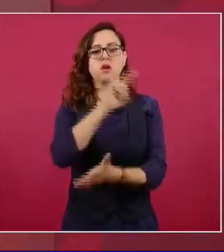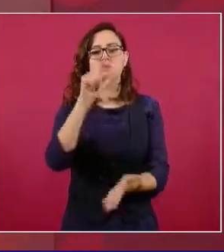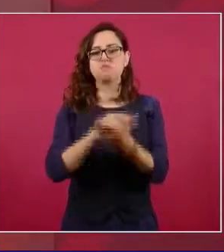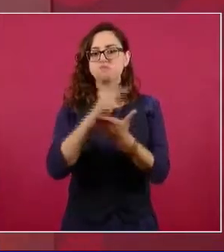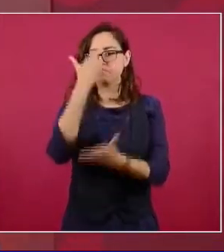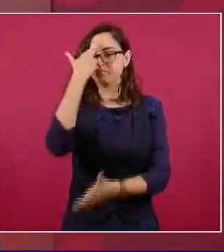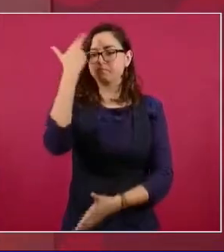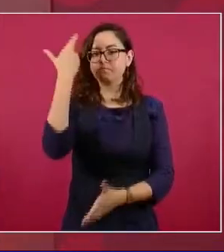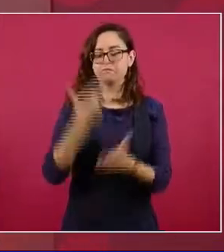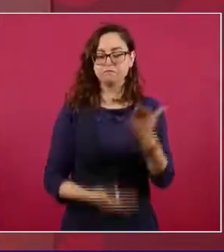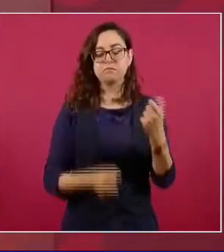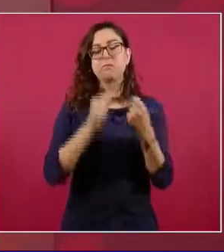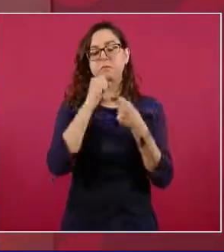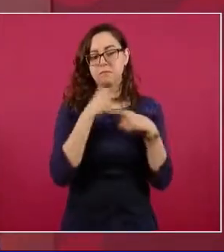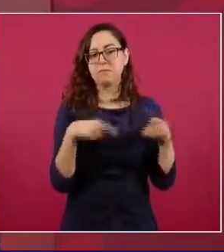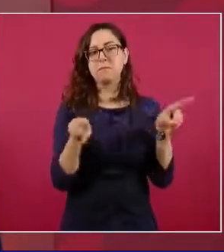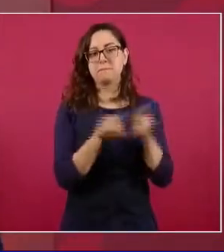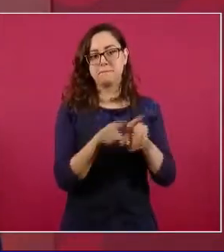porque